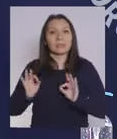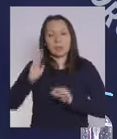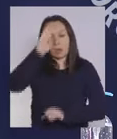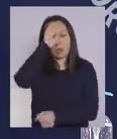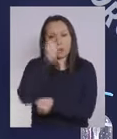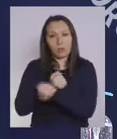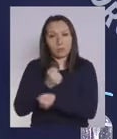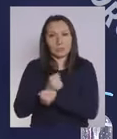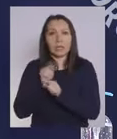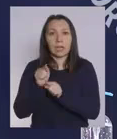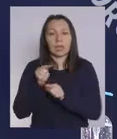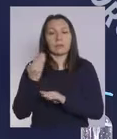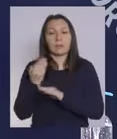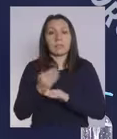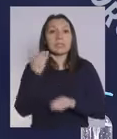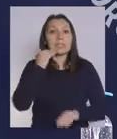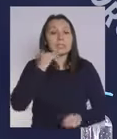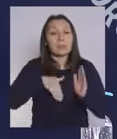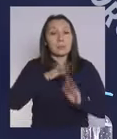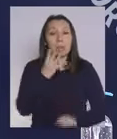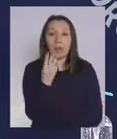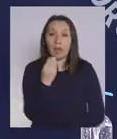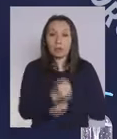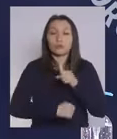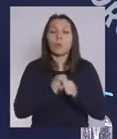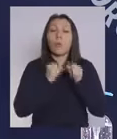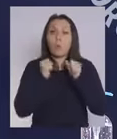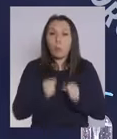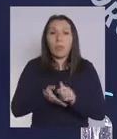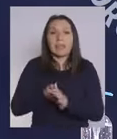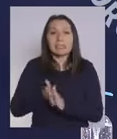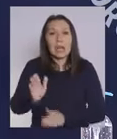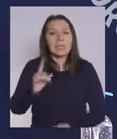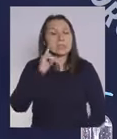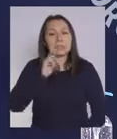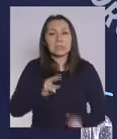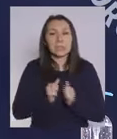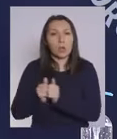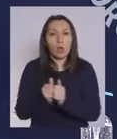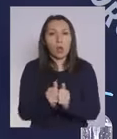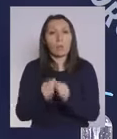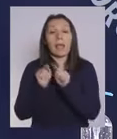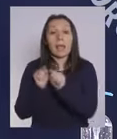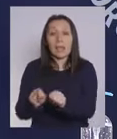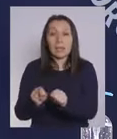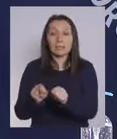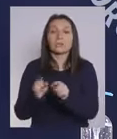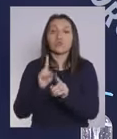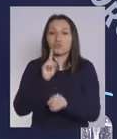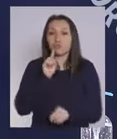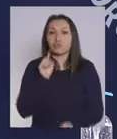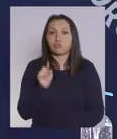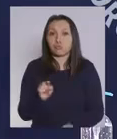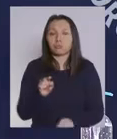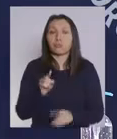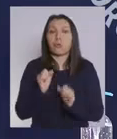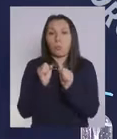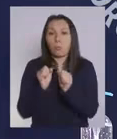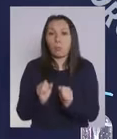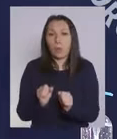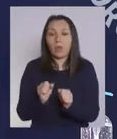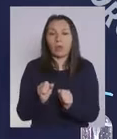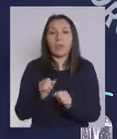comisaría virtual. Los niños mayores de 14 años pueden salir sin un acompañante y son ellos los que van a tener acceso